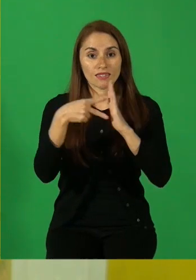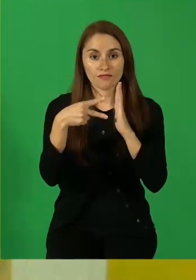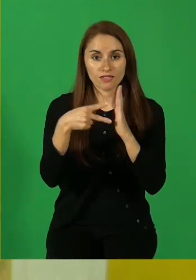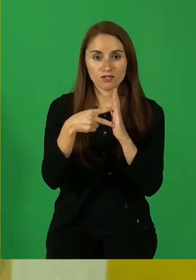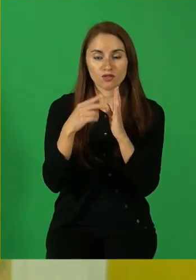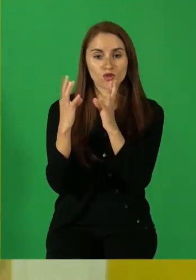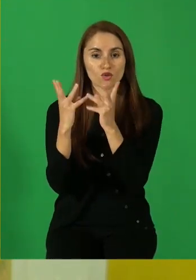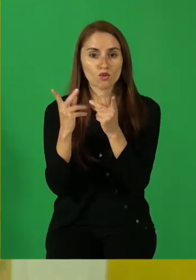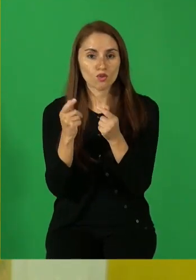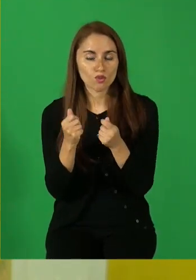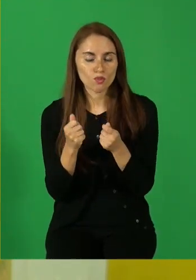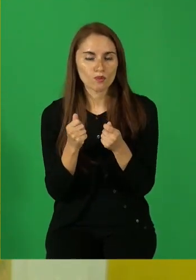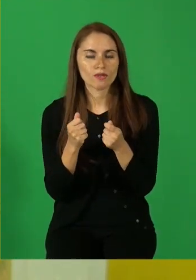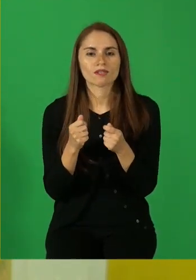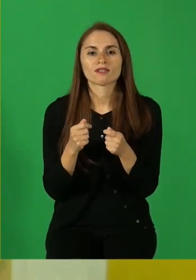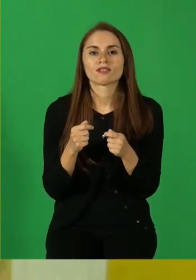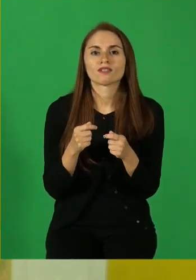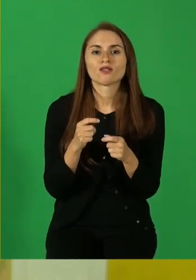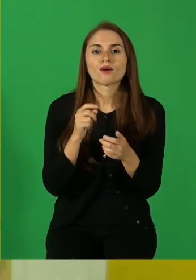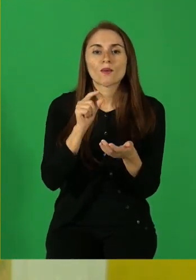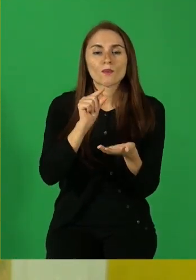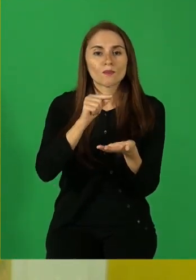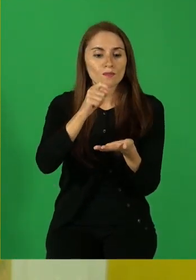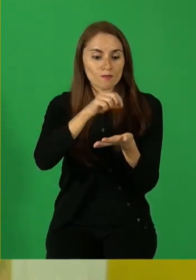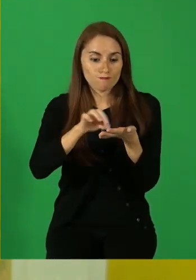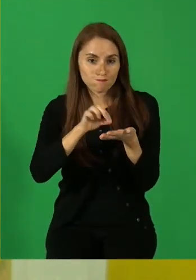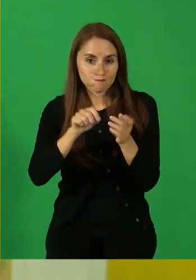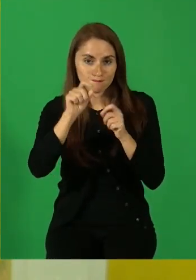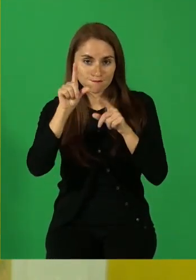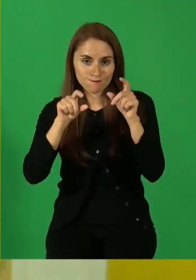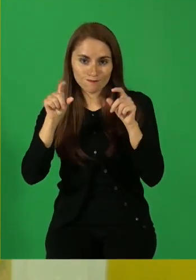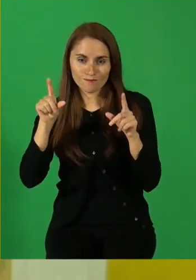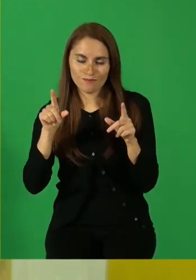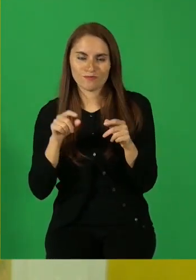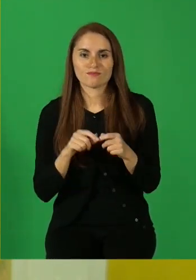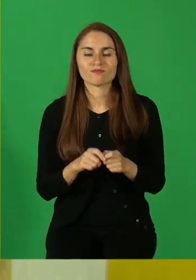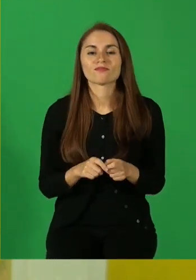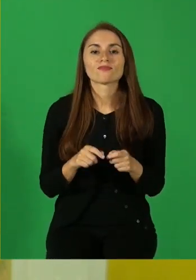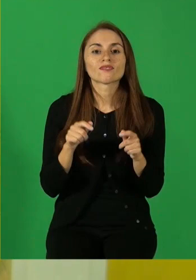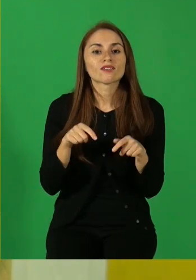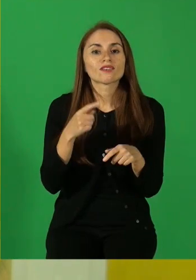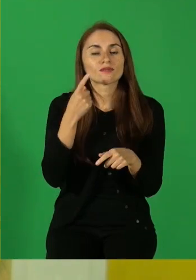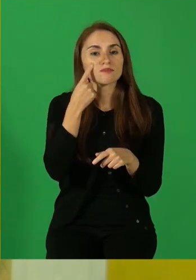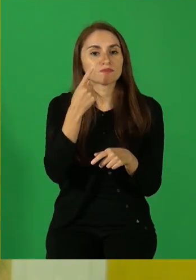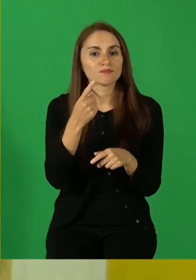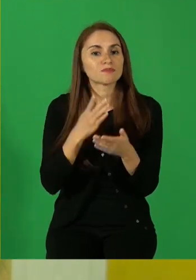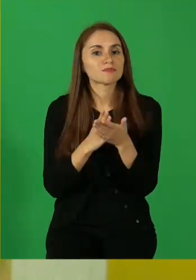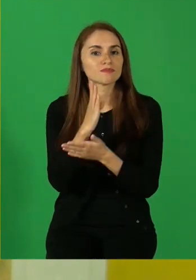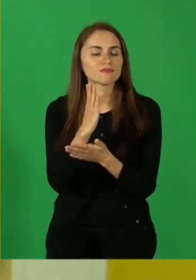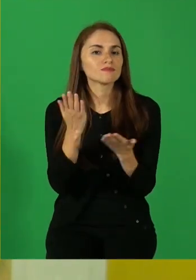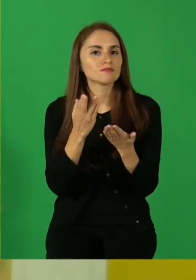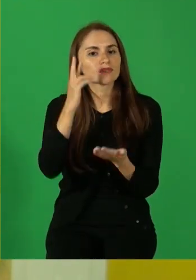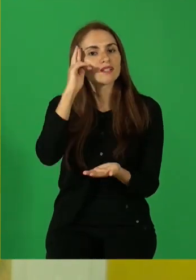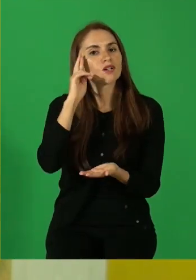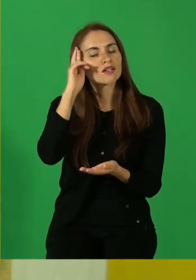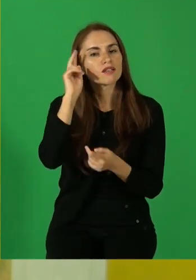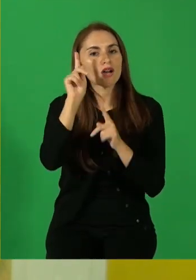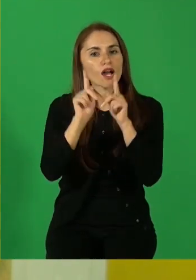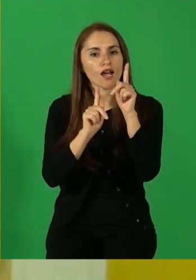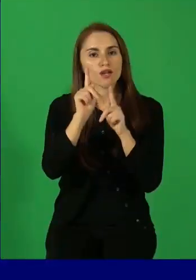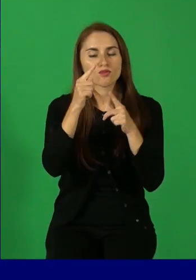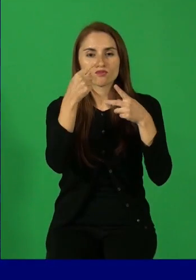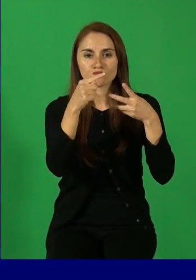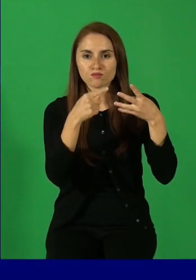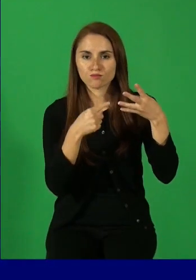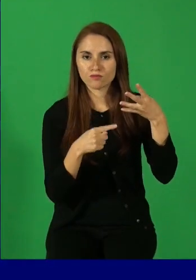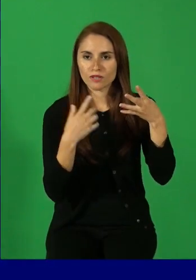números enteros de forma pictórica. Vamos entonces a dar inicio con esta clase recordando algunos elementos que